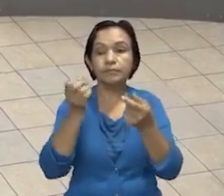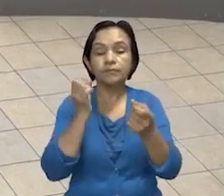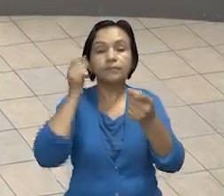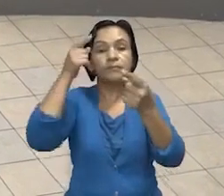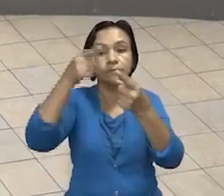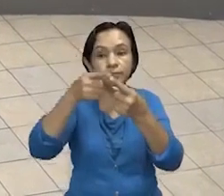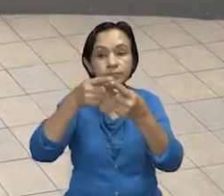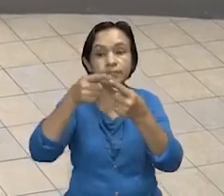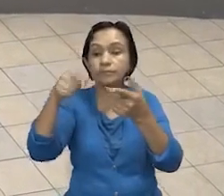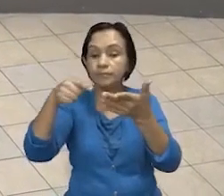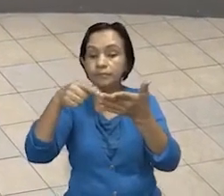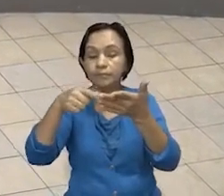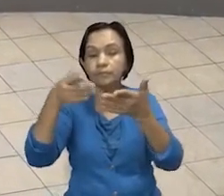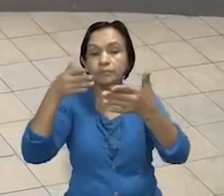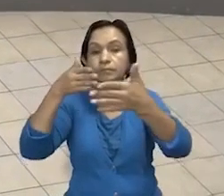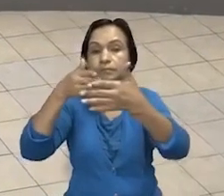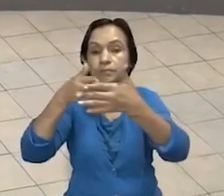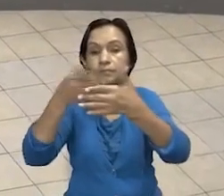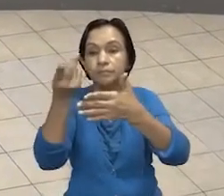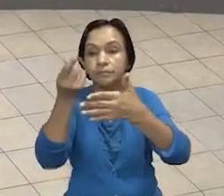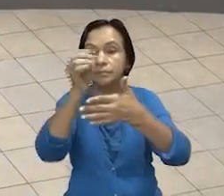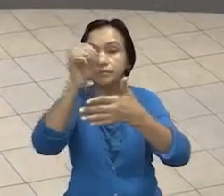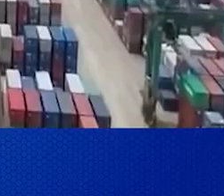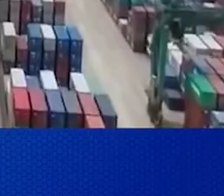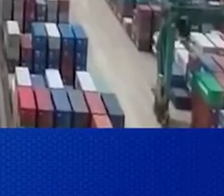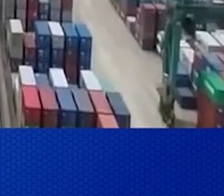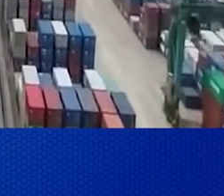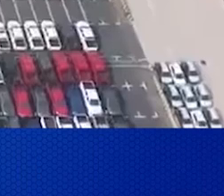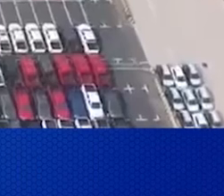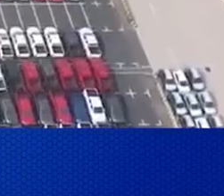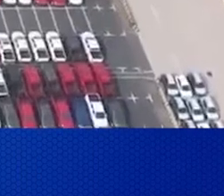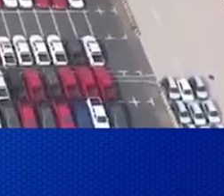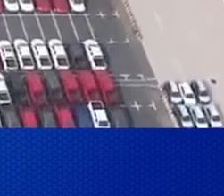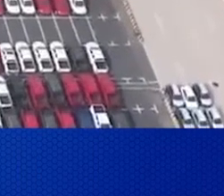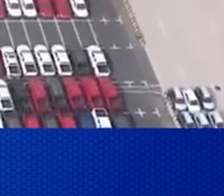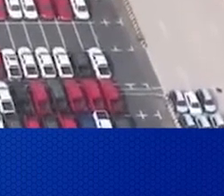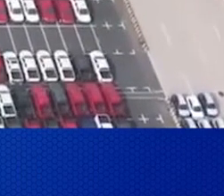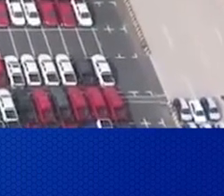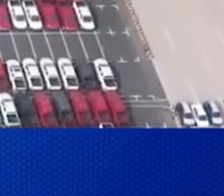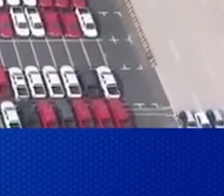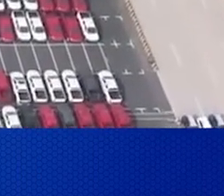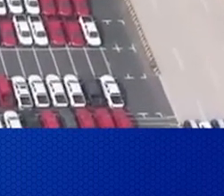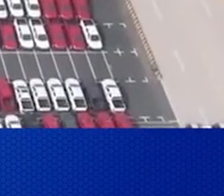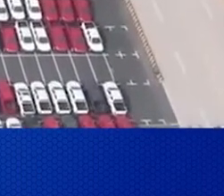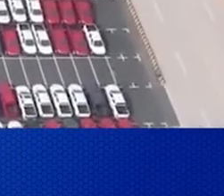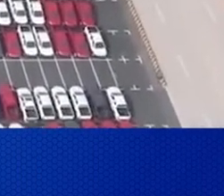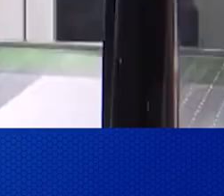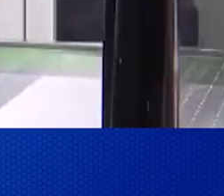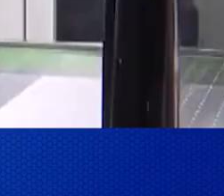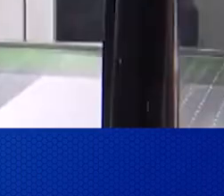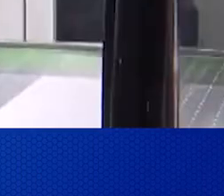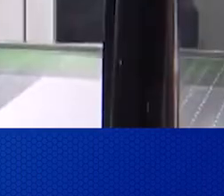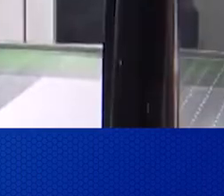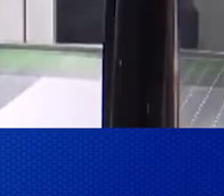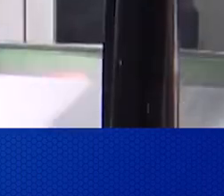La Asamblea Nacional presentó y envió este martes a la Comisión de Producción, Economía y Presupuesto la iniciativa